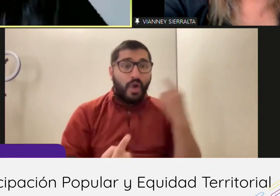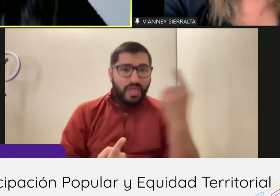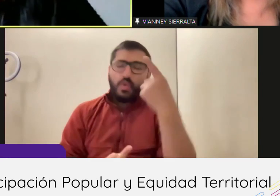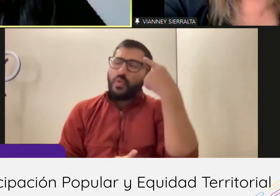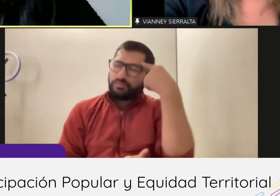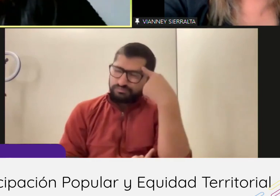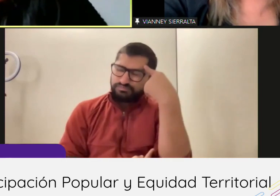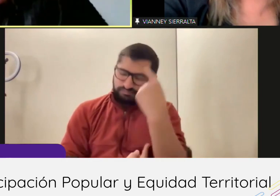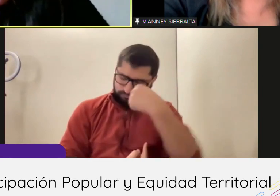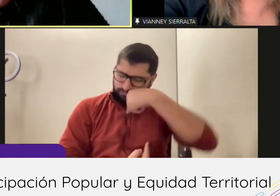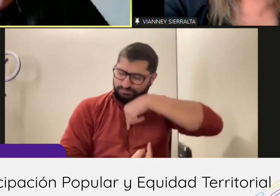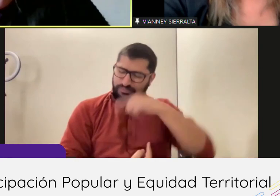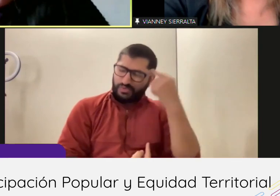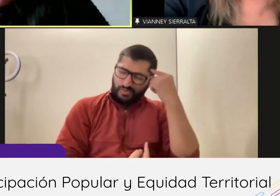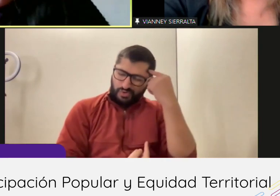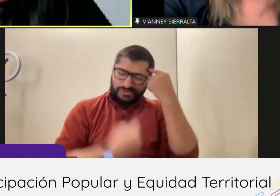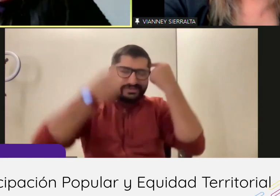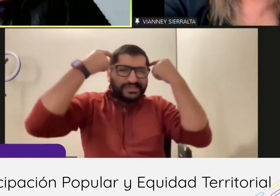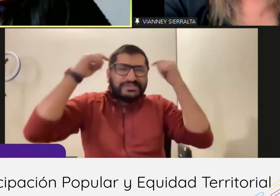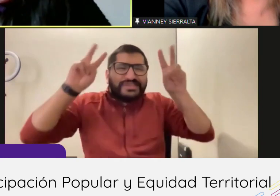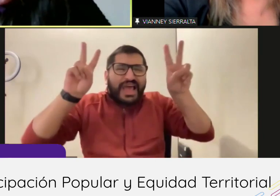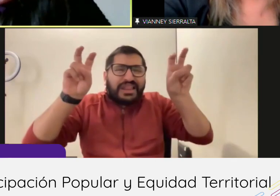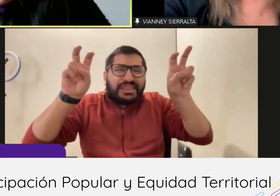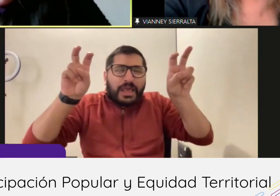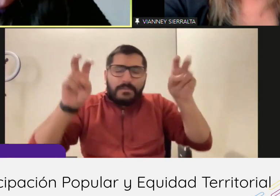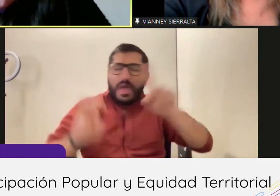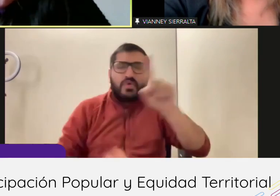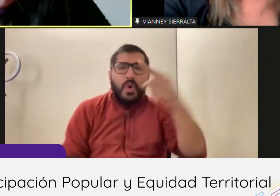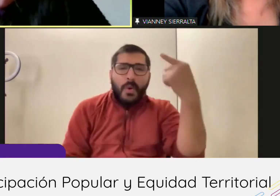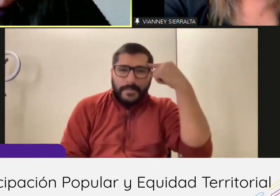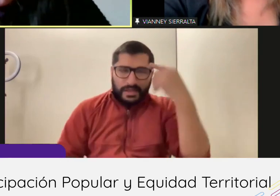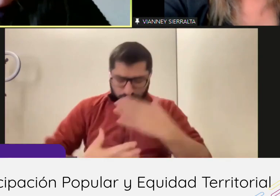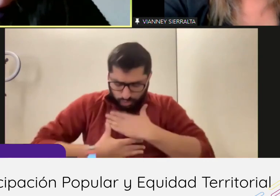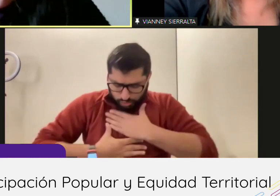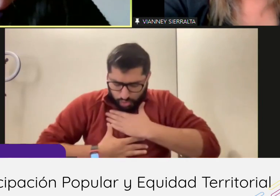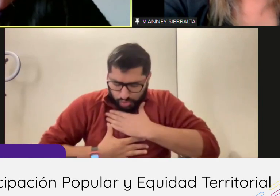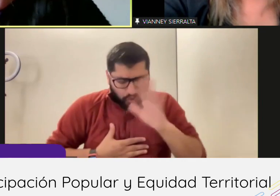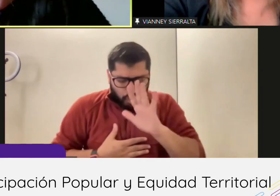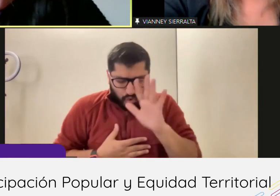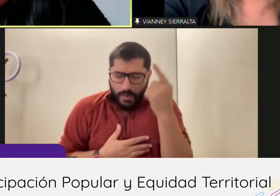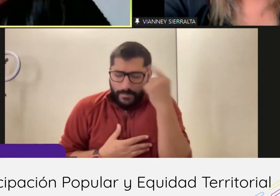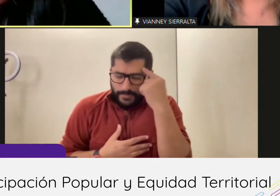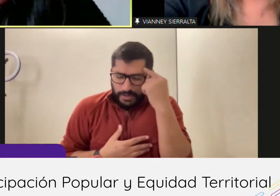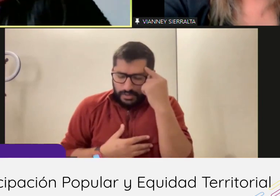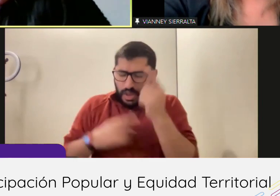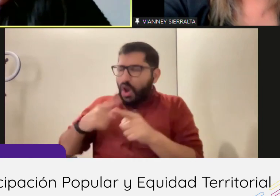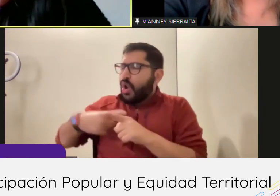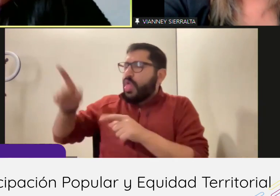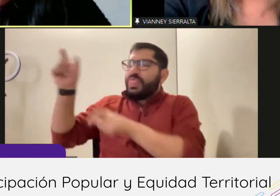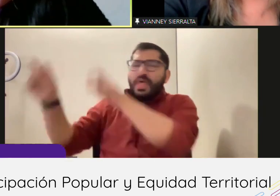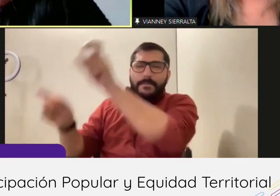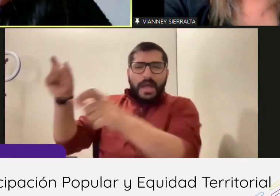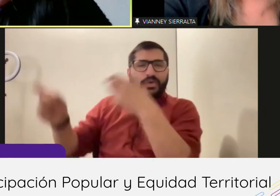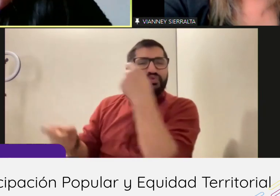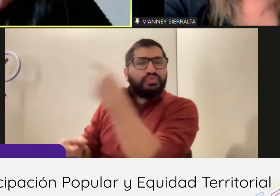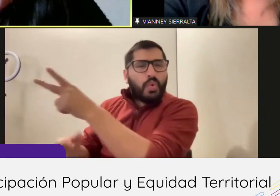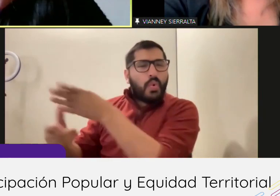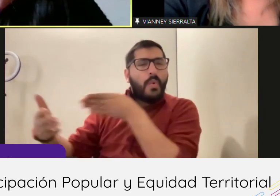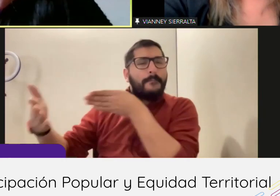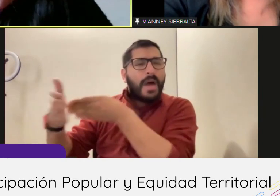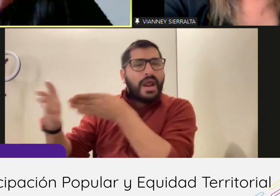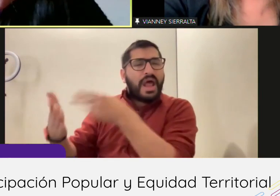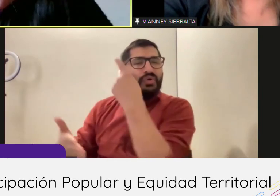acostumbrados, ¿no es cierto?, a esta situación de silencio. Imagínense ustedes, cada uno haga ese ejercicio. Piense en su interior,